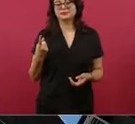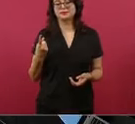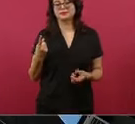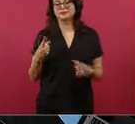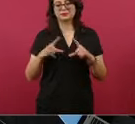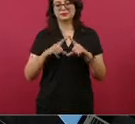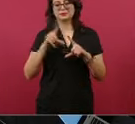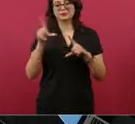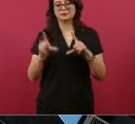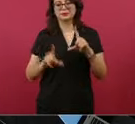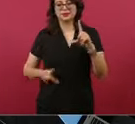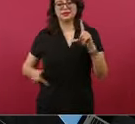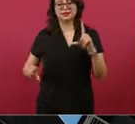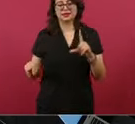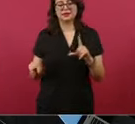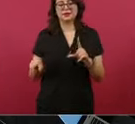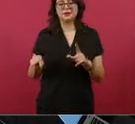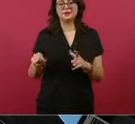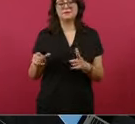deja